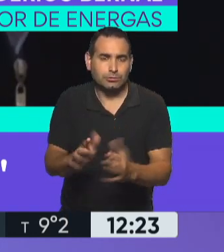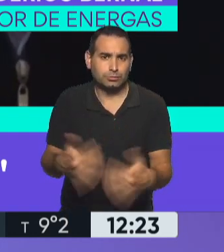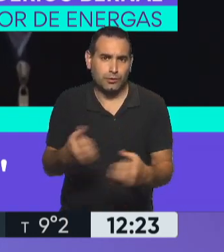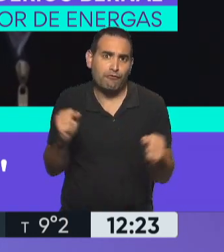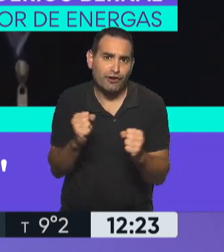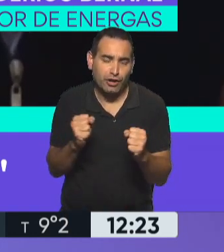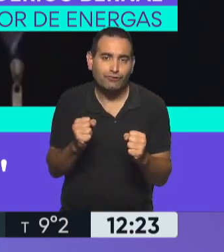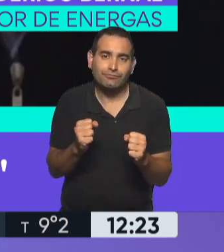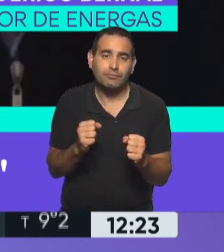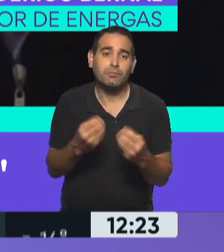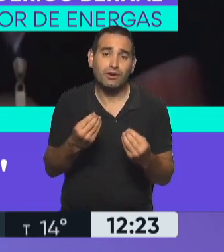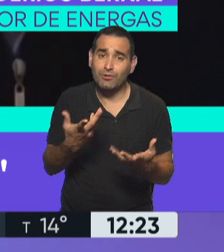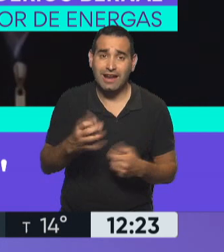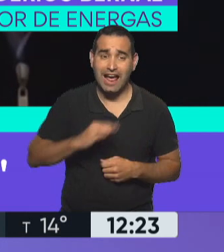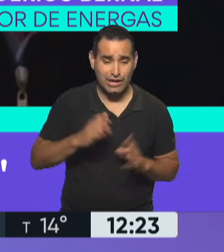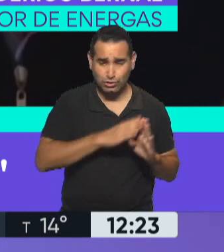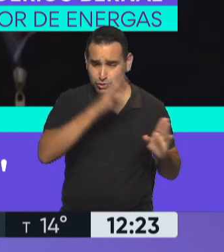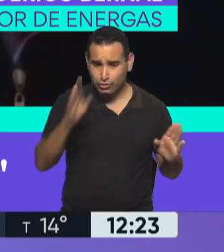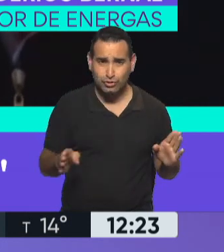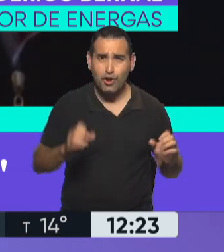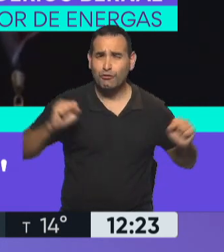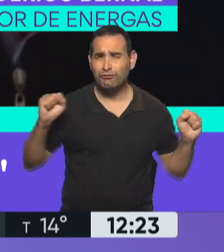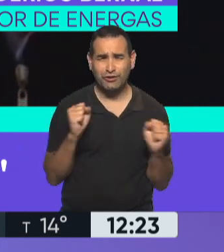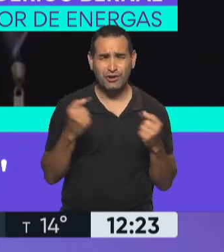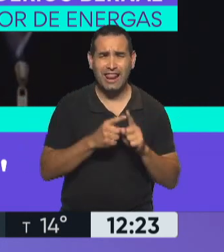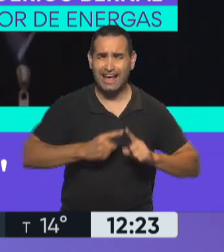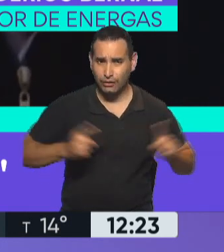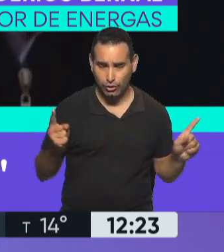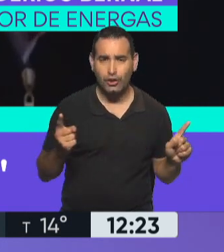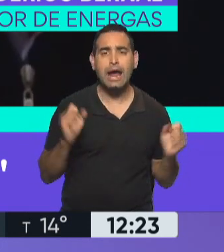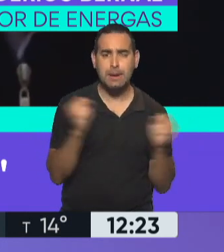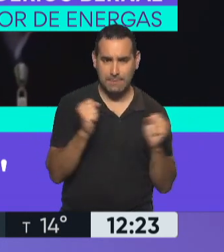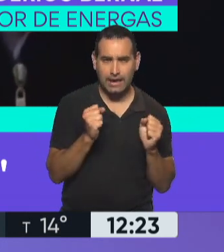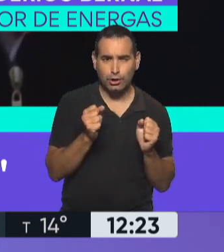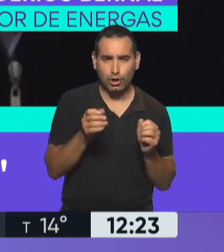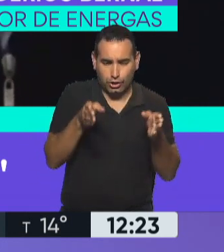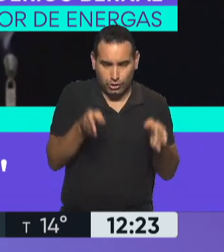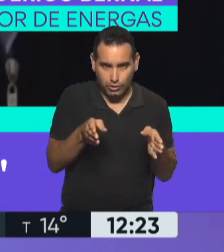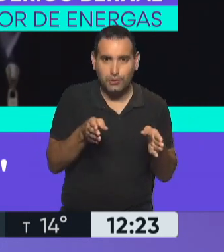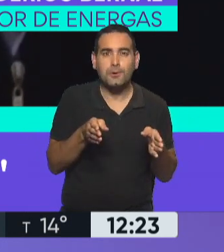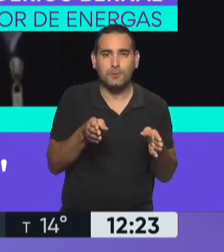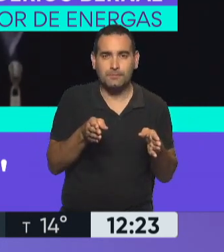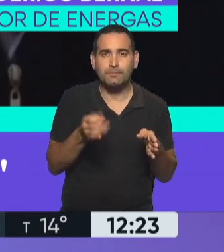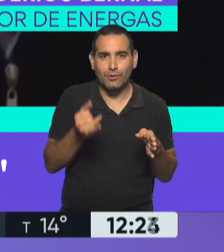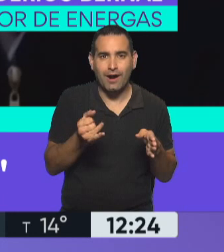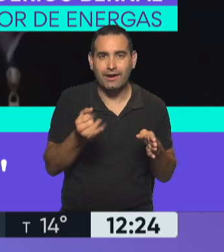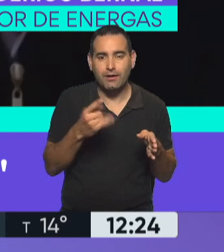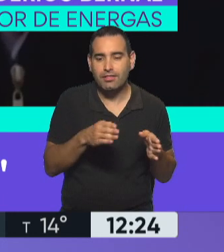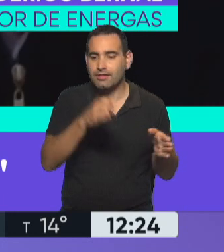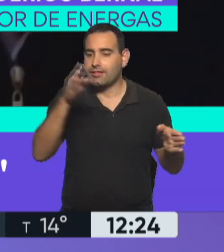lo tienen que hacer precisamente porque en el año tienen un montón de días fríos más allá del invierno, de los meses o los